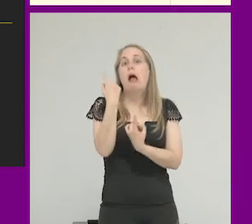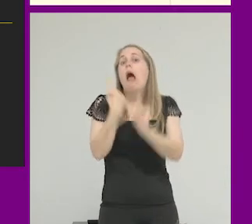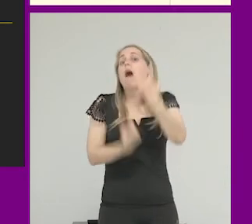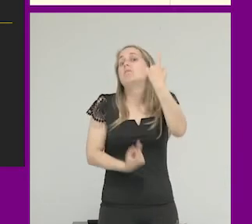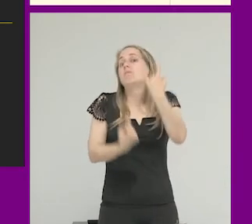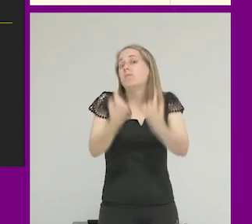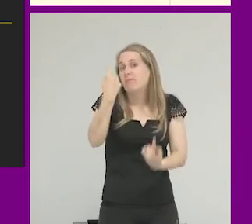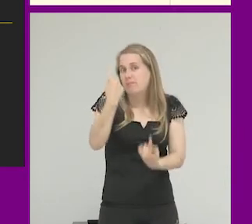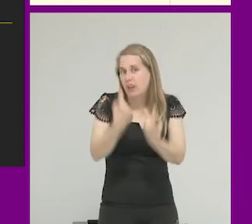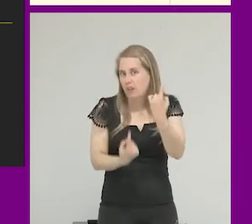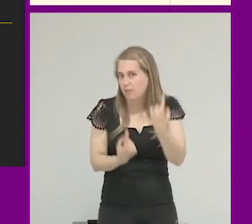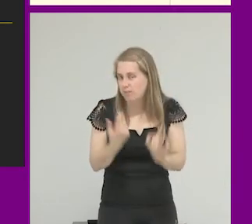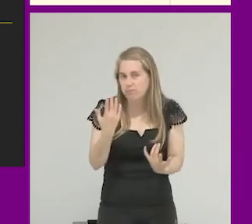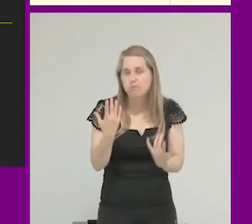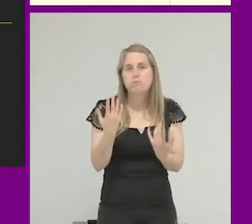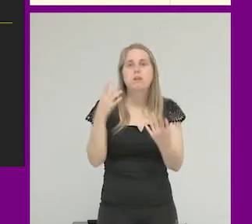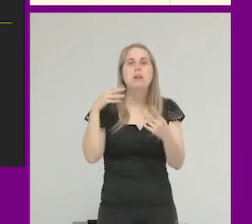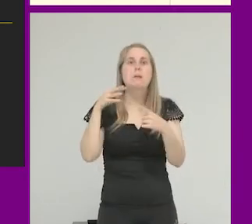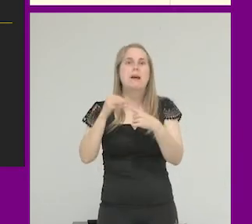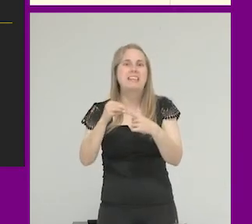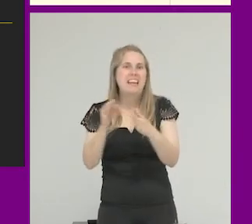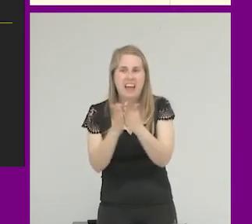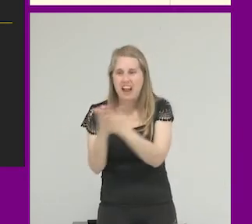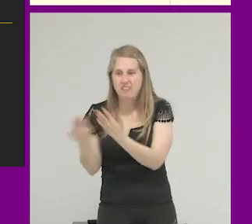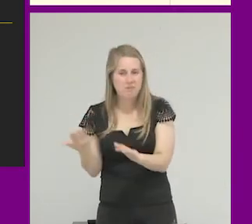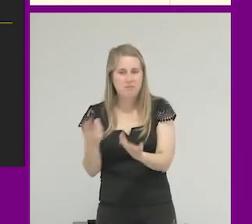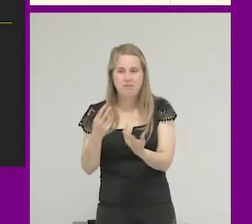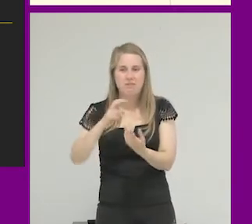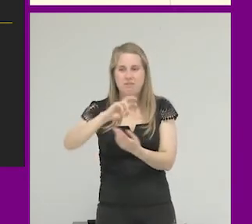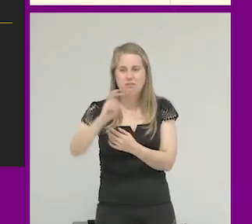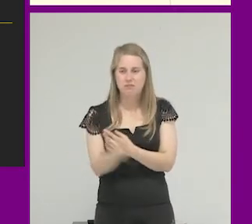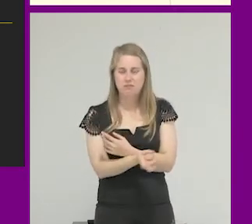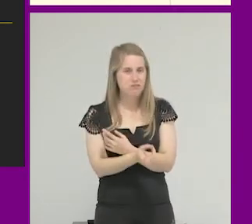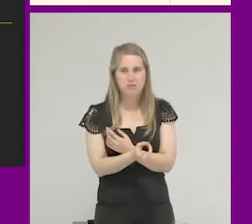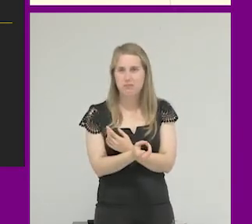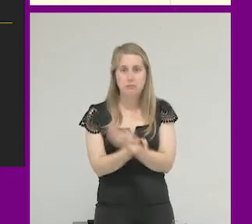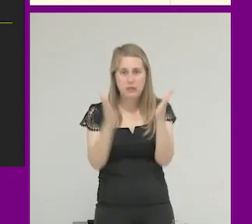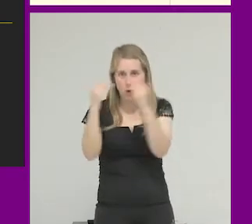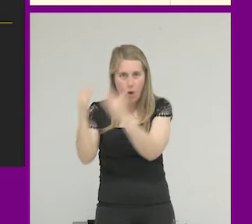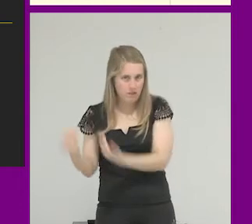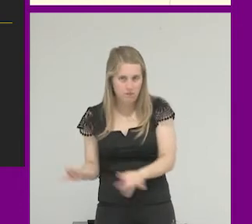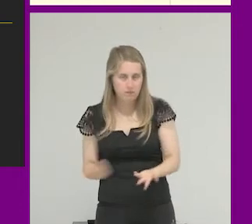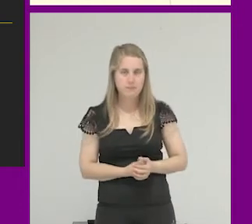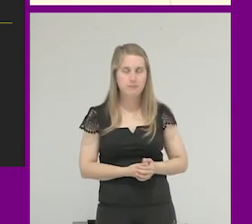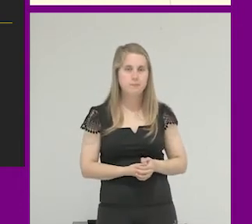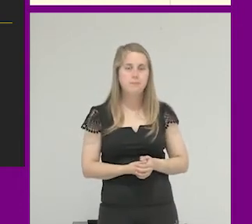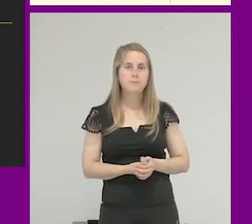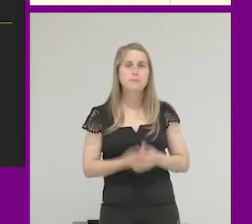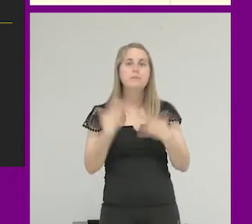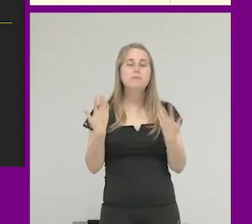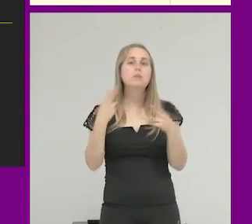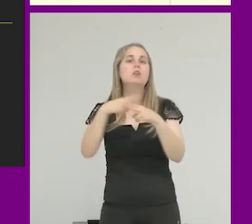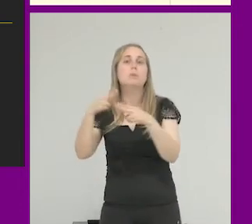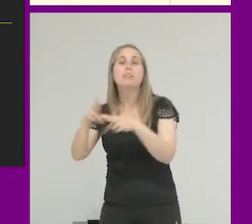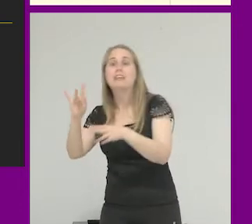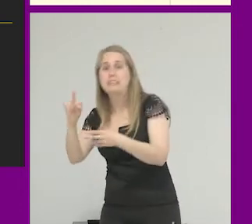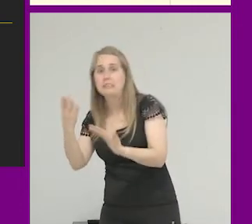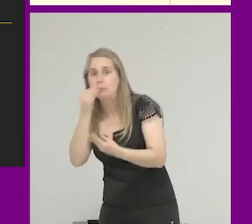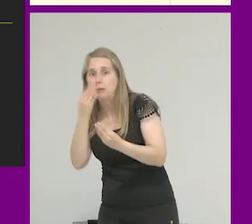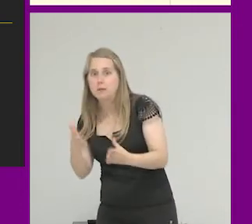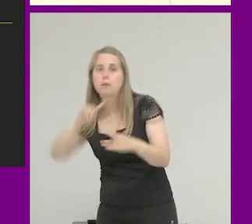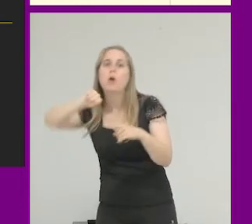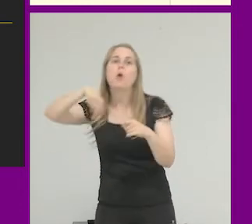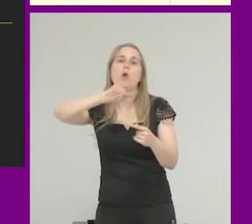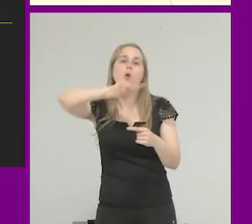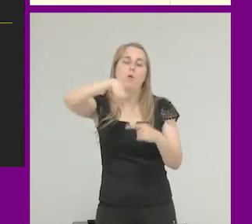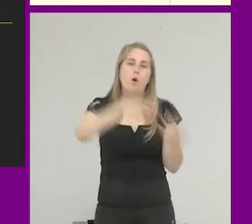behin, eta materialetan bueno, hori ez dugu ikusten, ez? Orduan, politika bai daz, baina implementatu behar